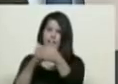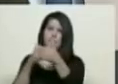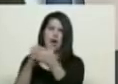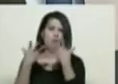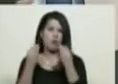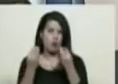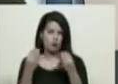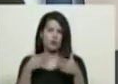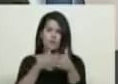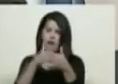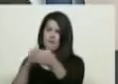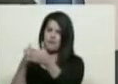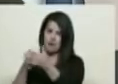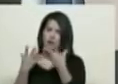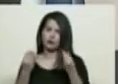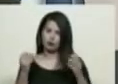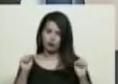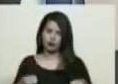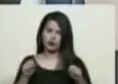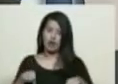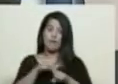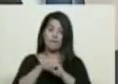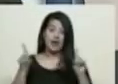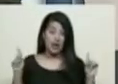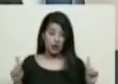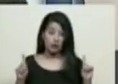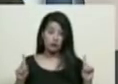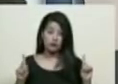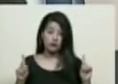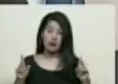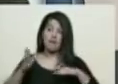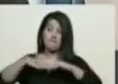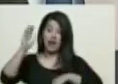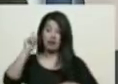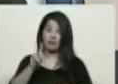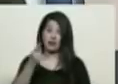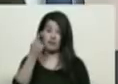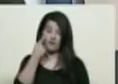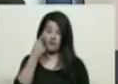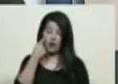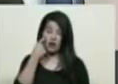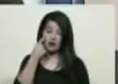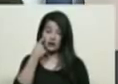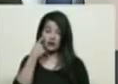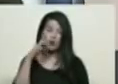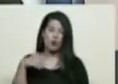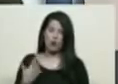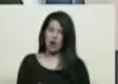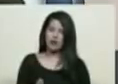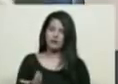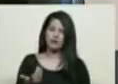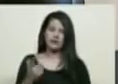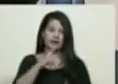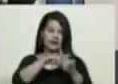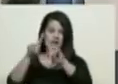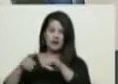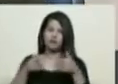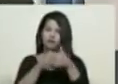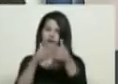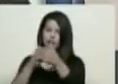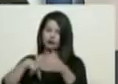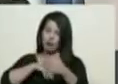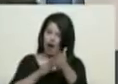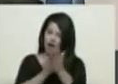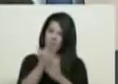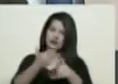limitaciones propias pero más allá de ellas salvando todas esas esos obstáculos avanzar